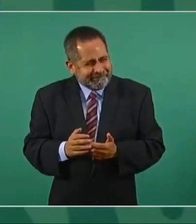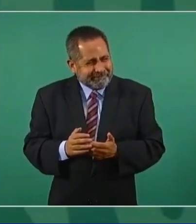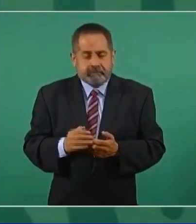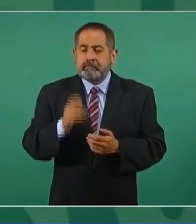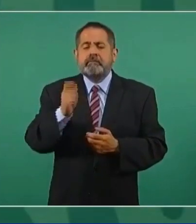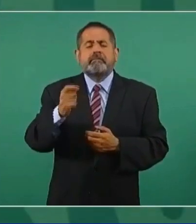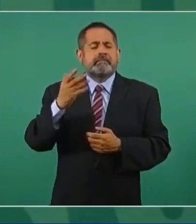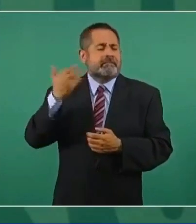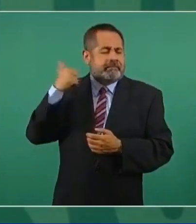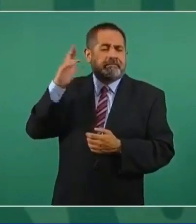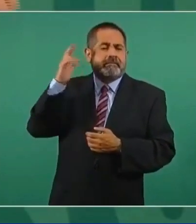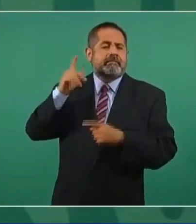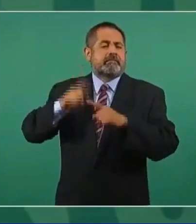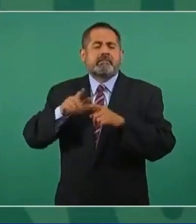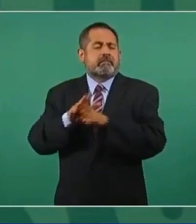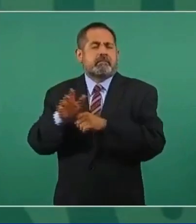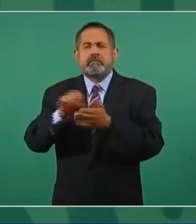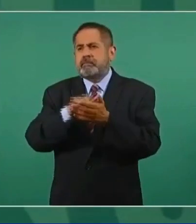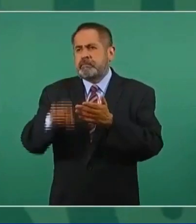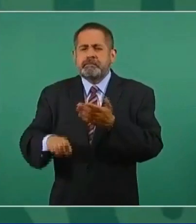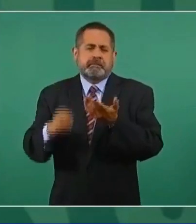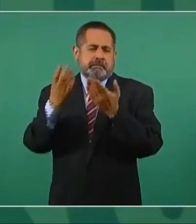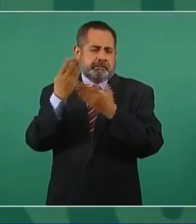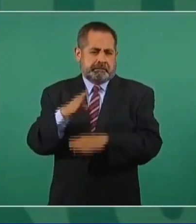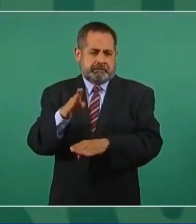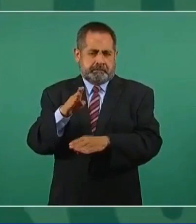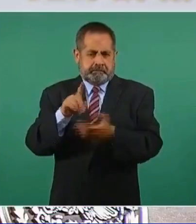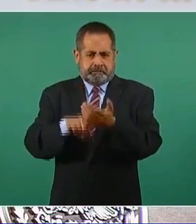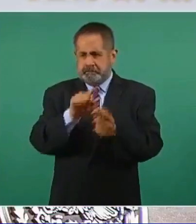entonces? Pues los bancos,